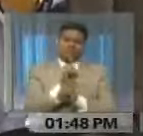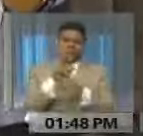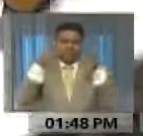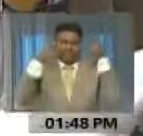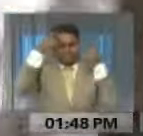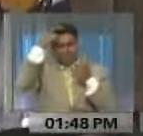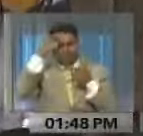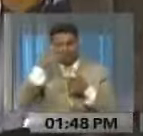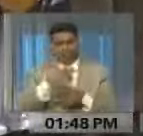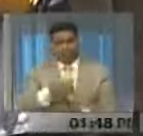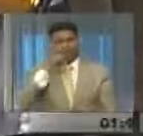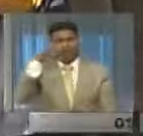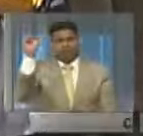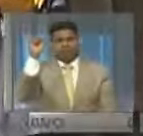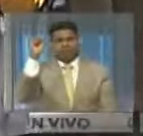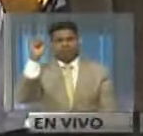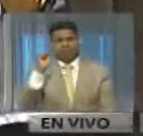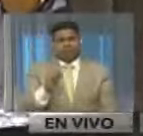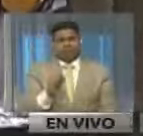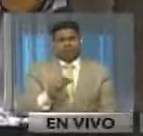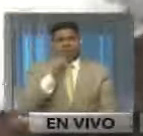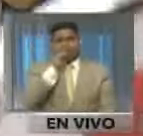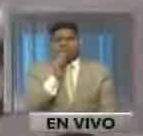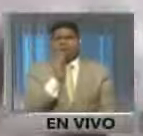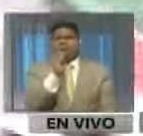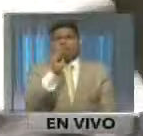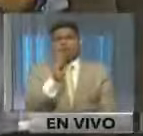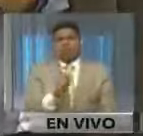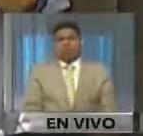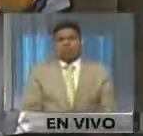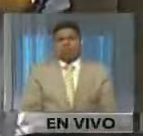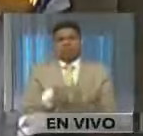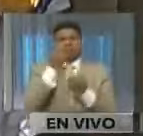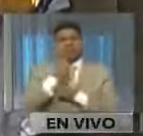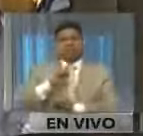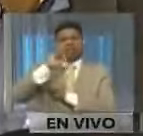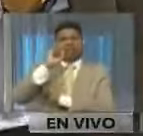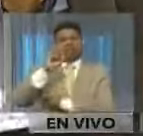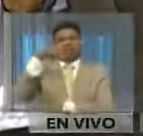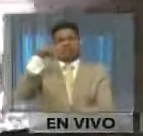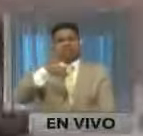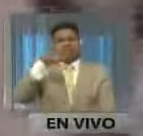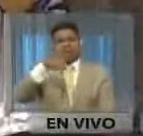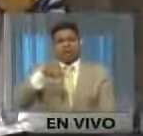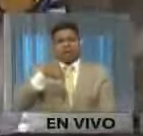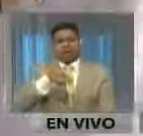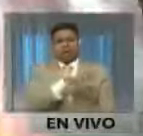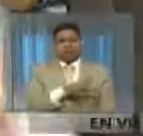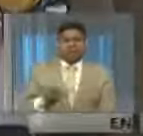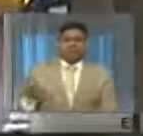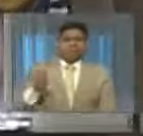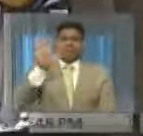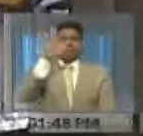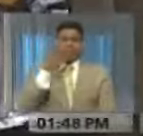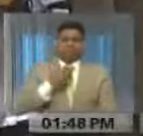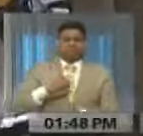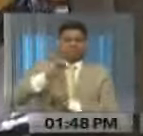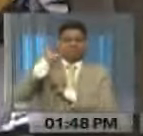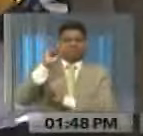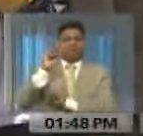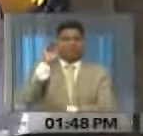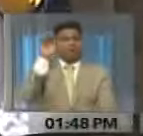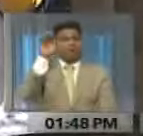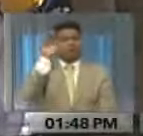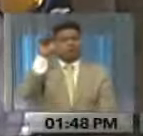Maduro, te lo juro! ¡Defenderemos esta patria! ¡Defenderemos el